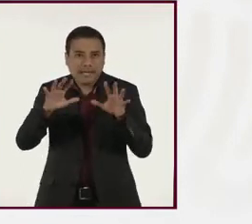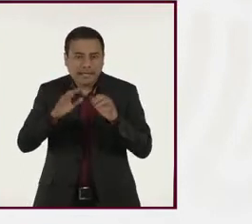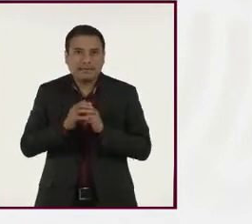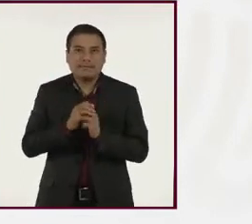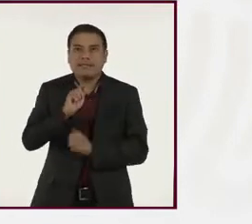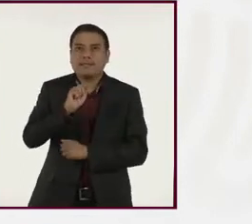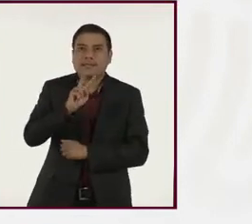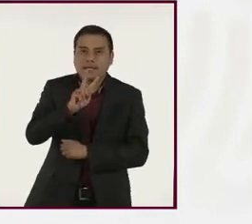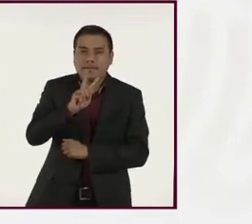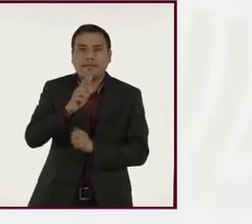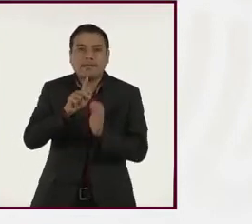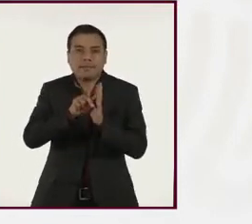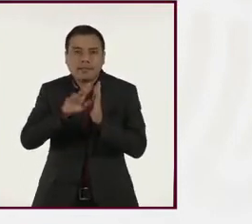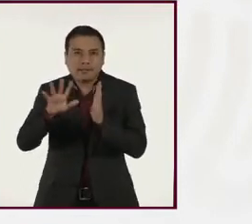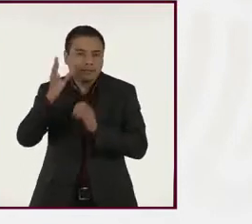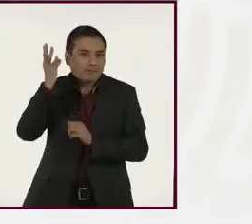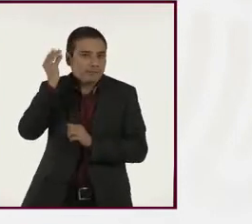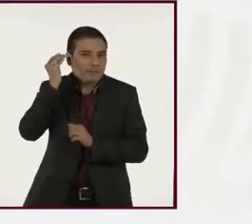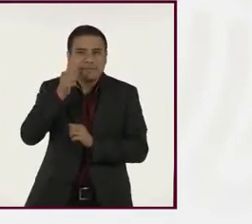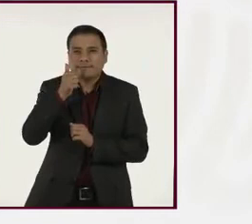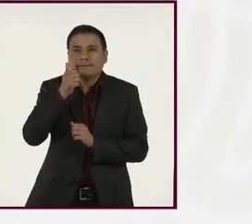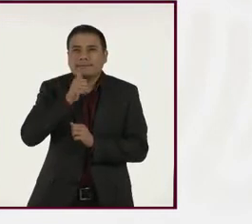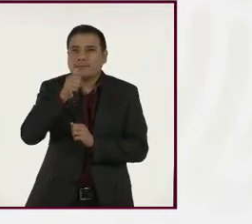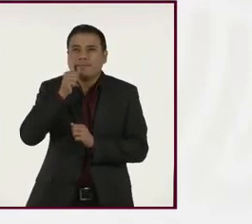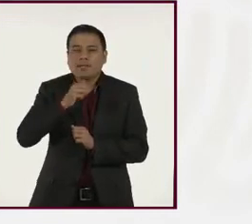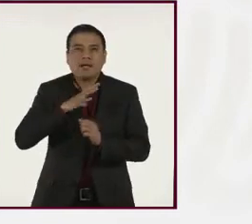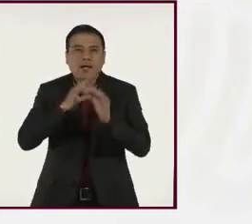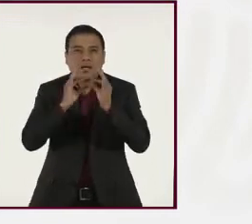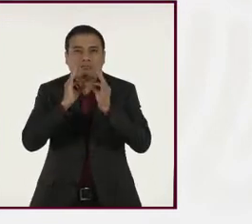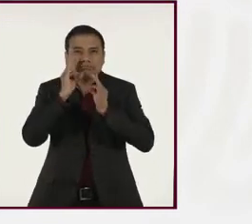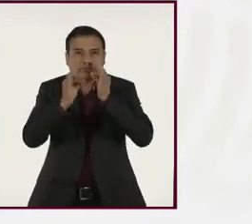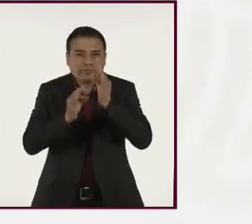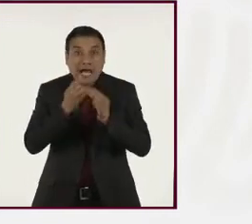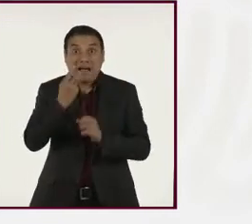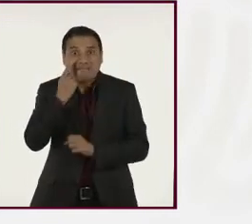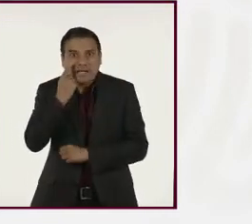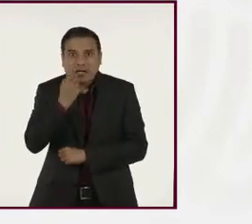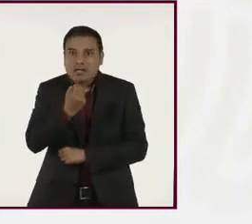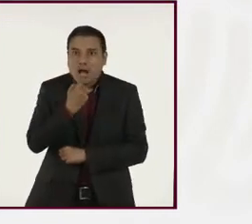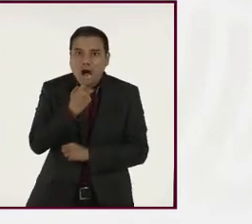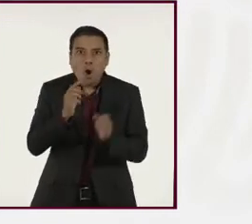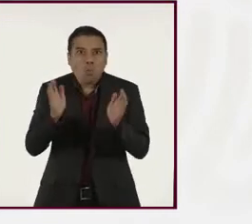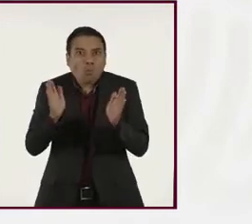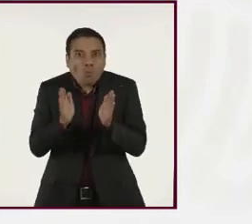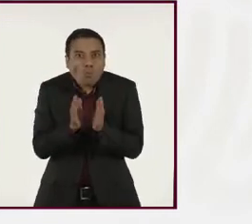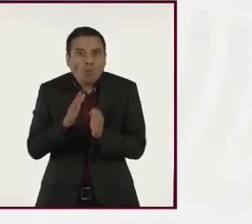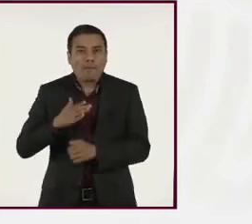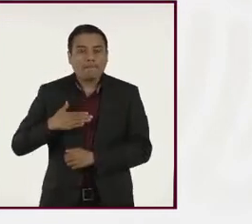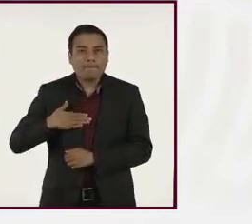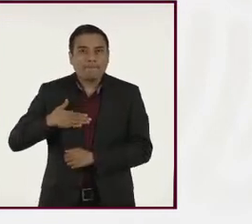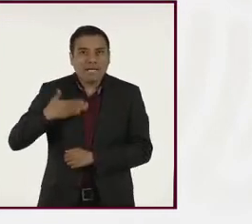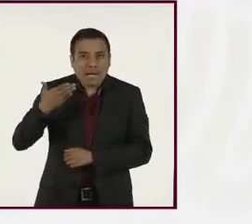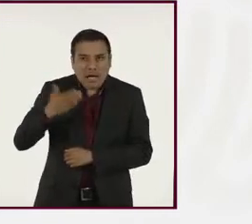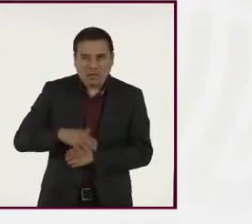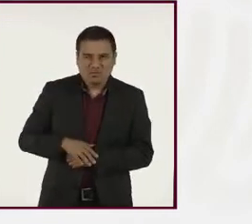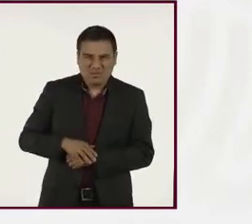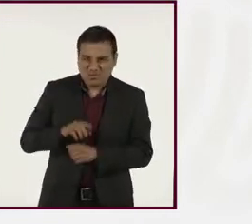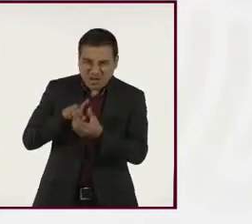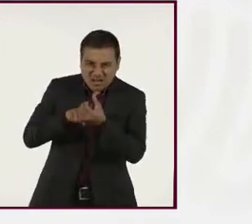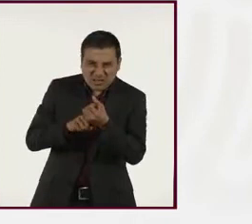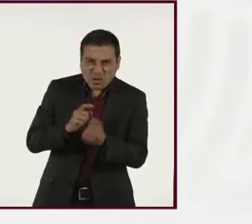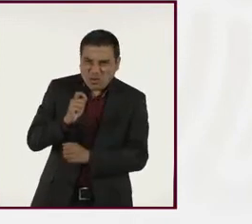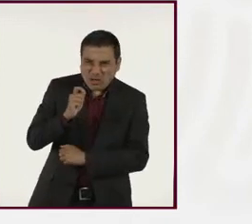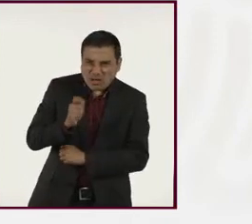sobre medicamentos milagrosos que generan una reducción de peso importante, donde ni siquiera estamos seguros qué es lo que se